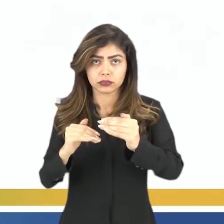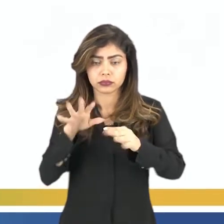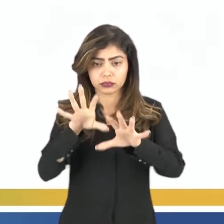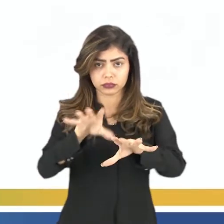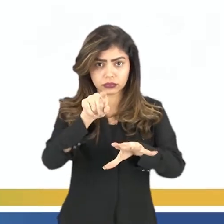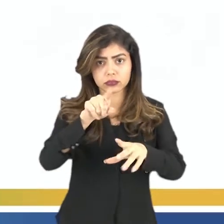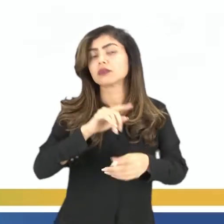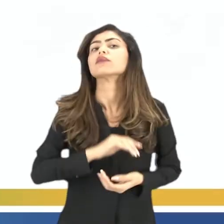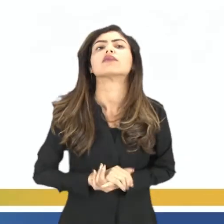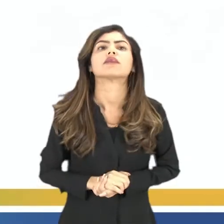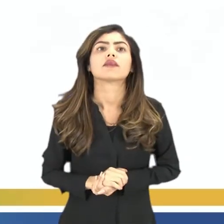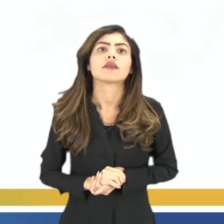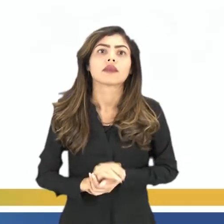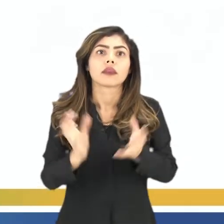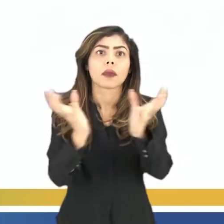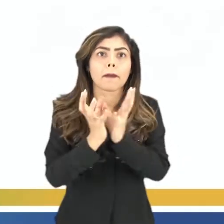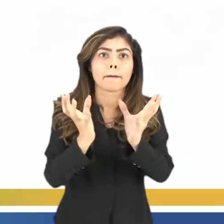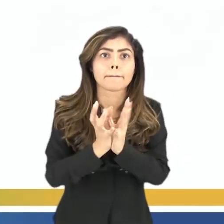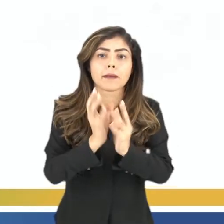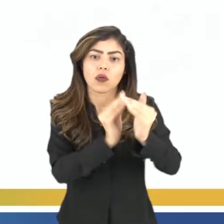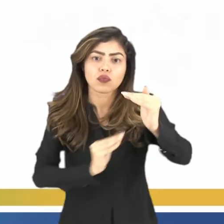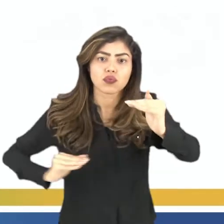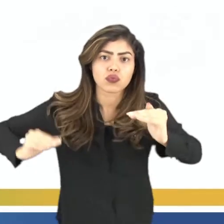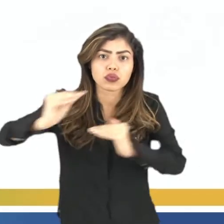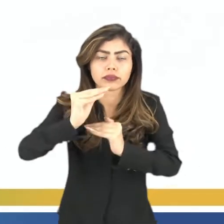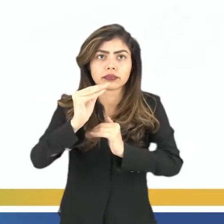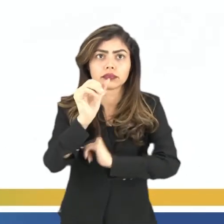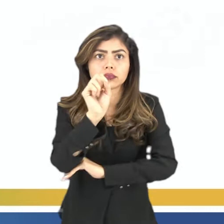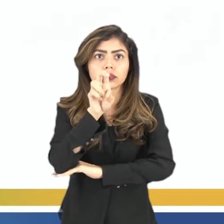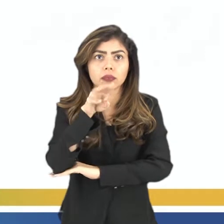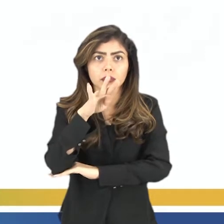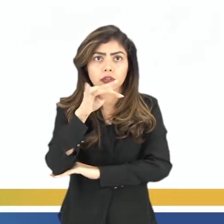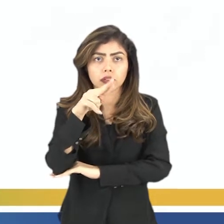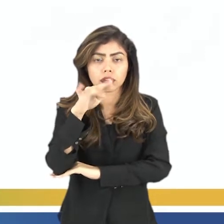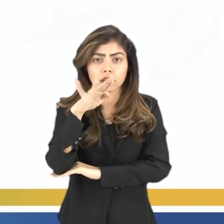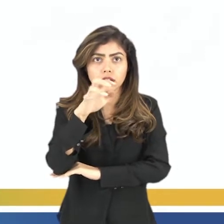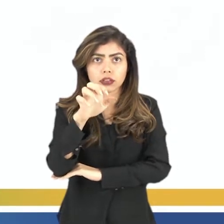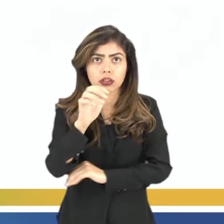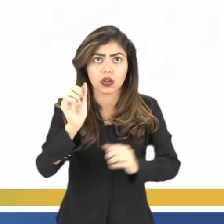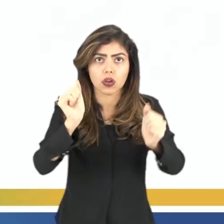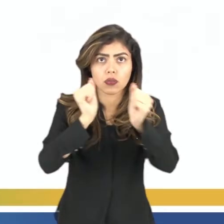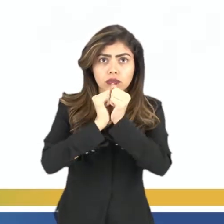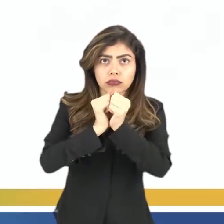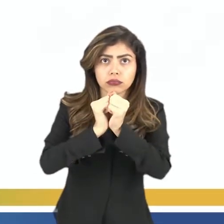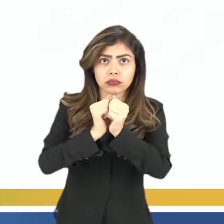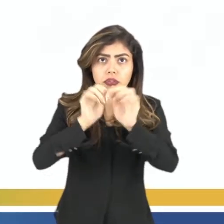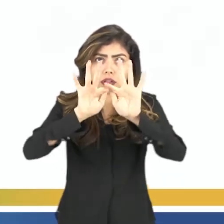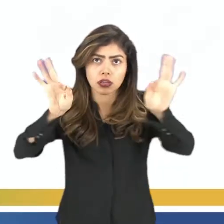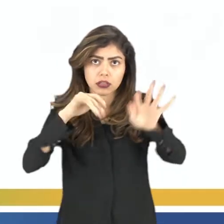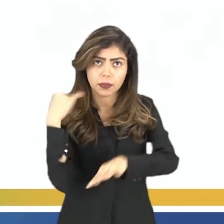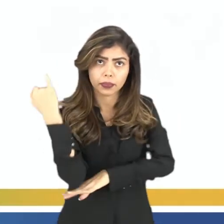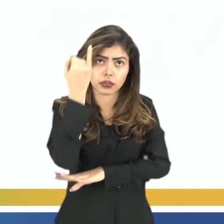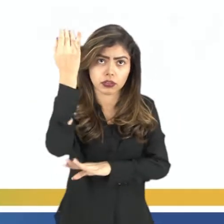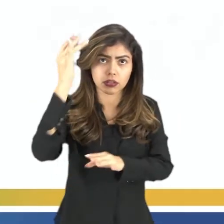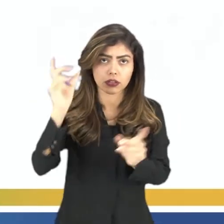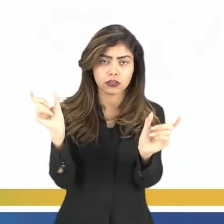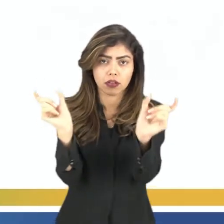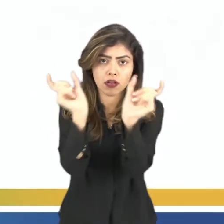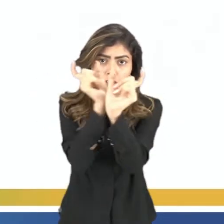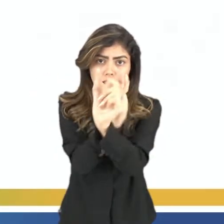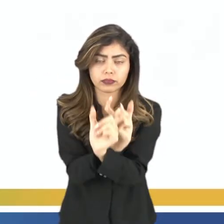es. Conjunciones subordinantes. Unen la oración principal con